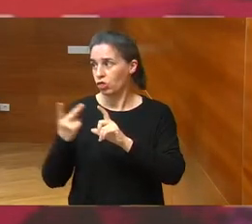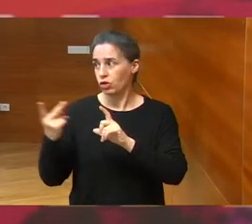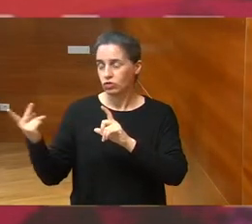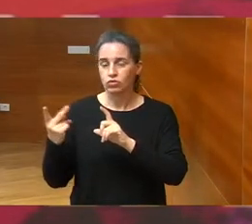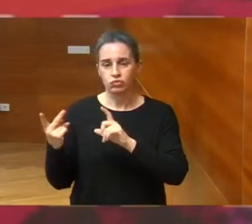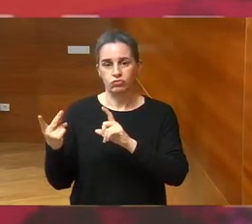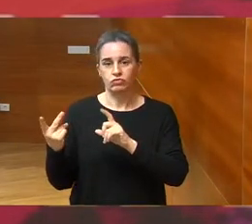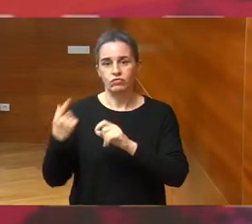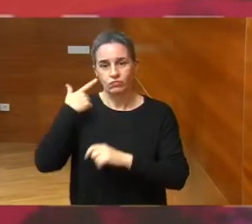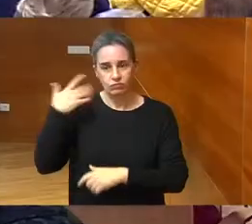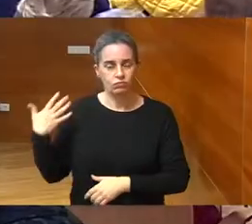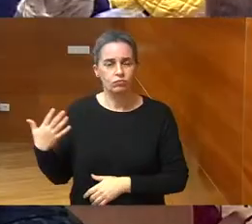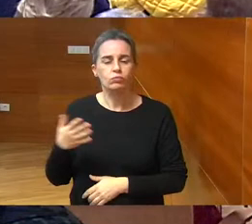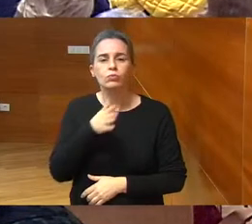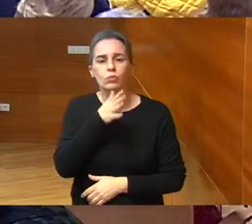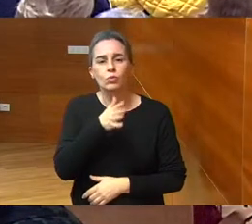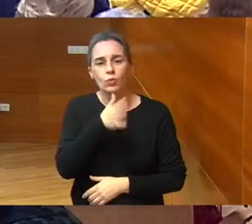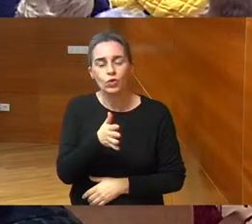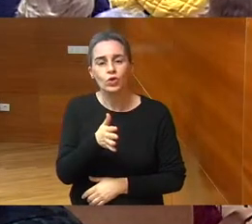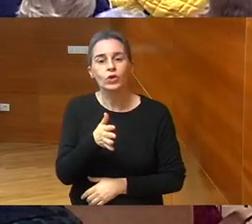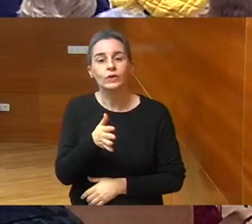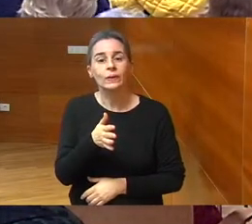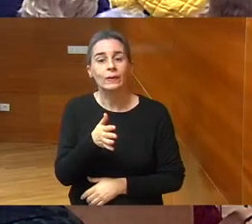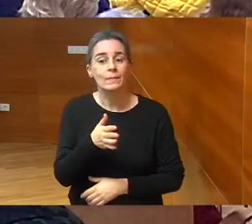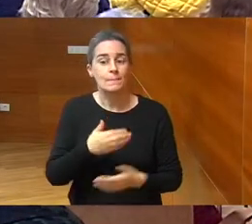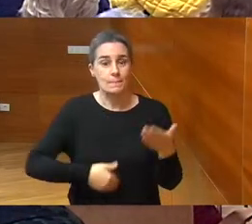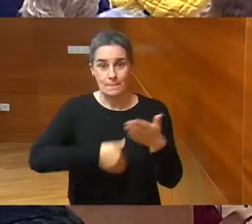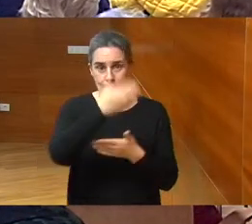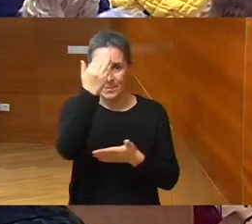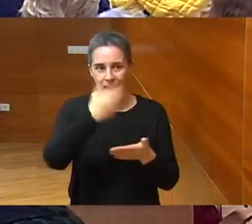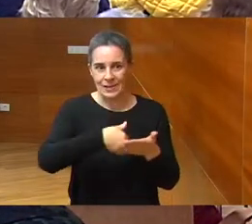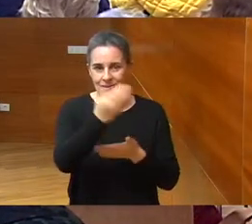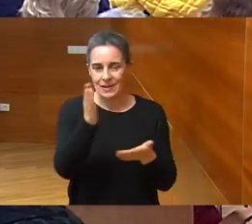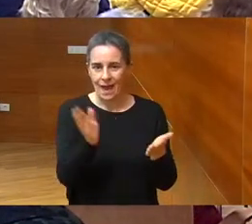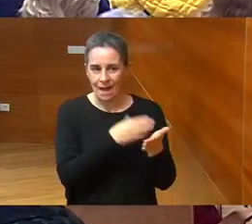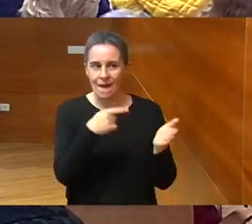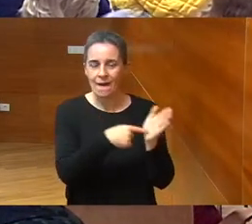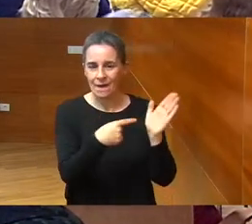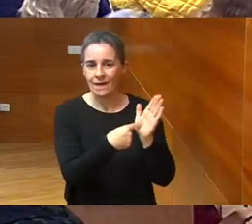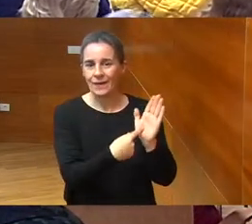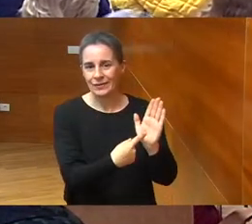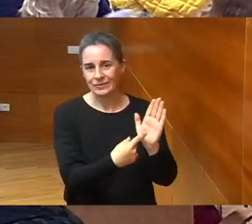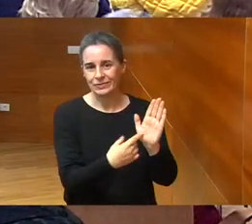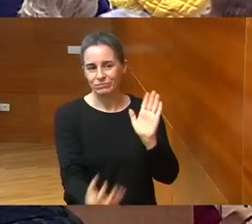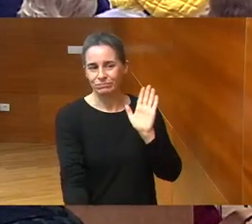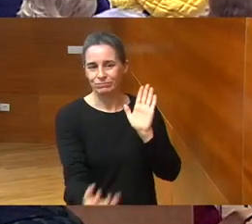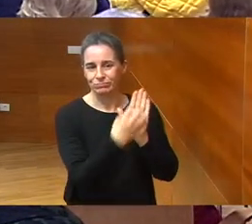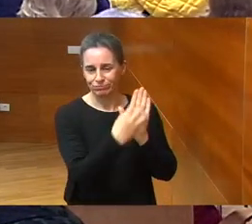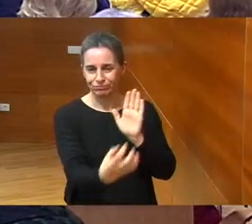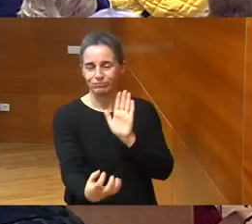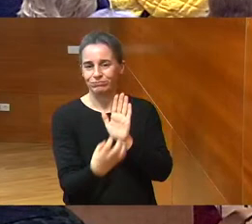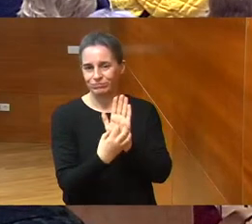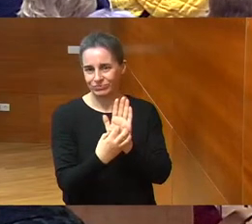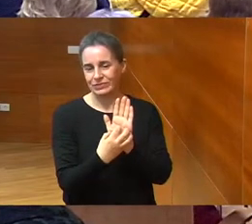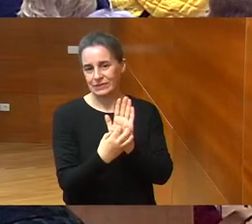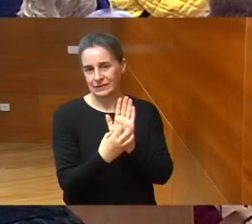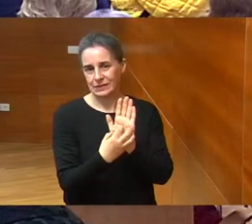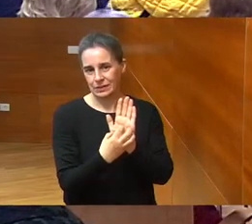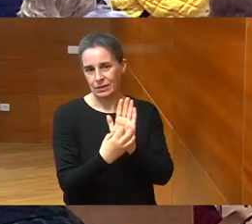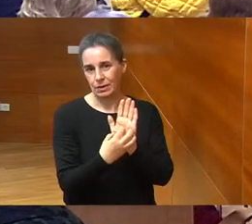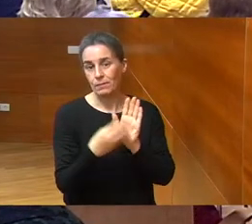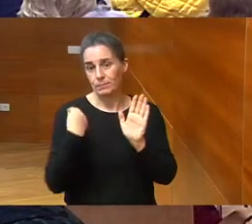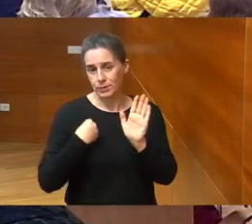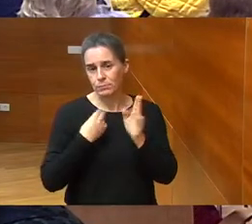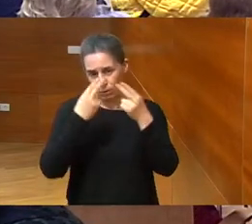altivero repercusión a nivel de la prensa nacional por precisamente estas fotografías de Pintos que se